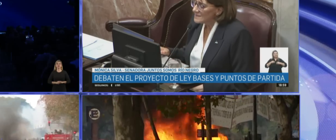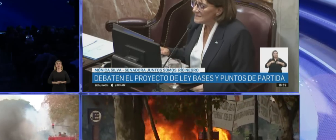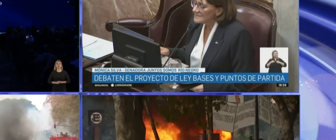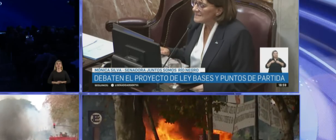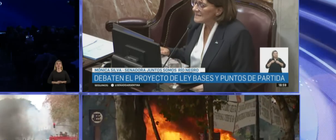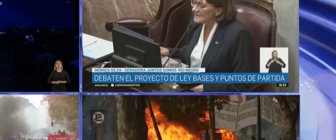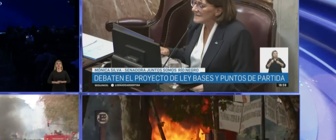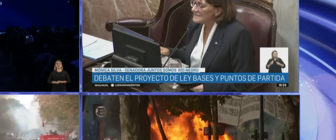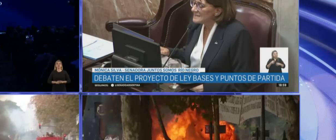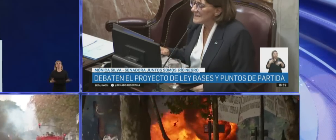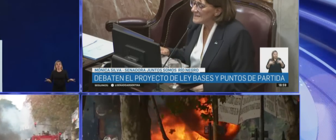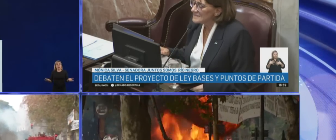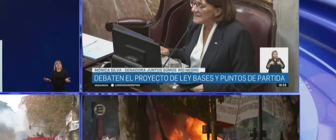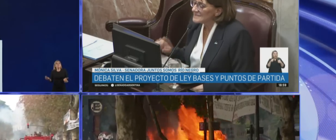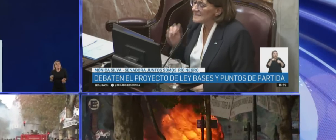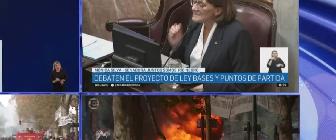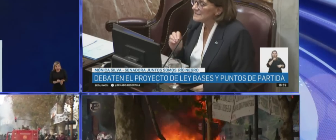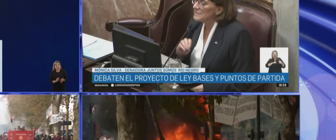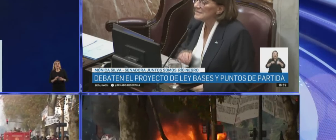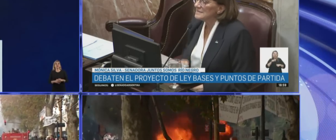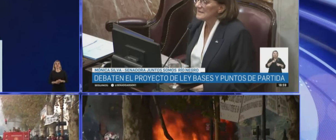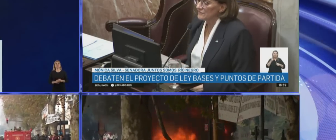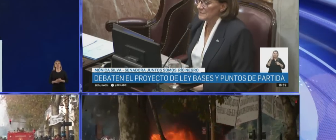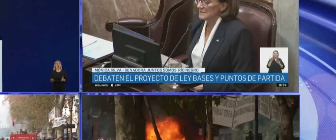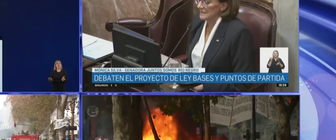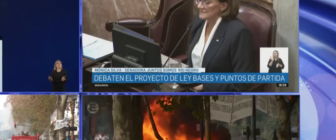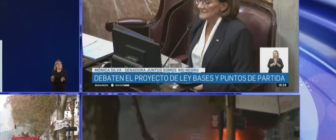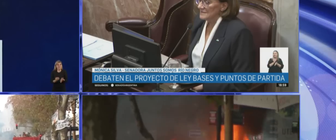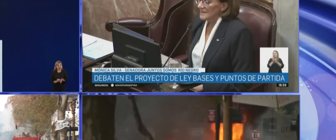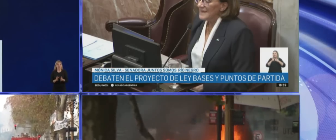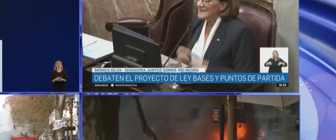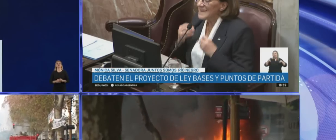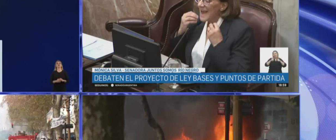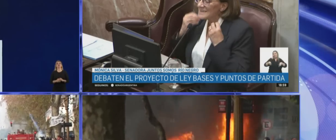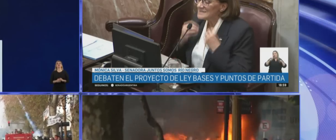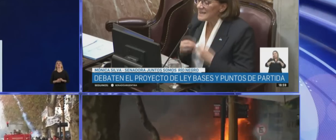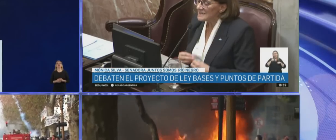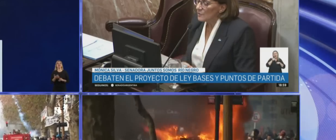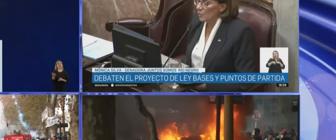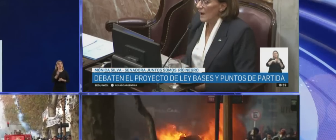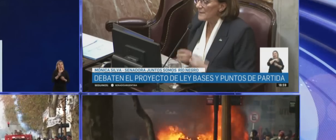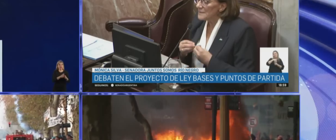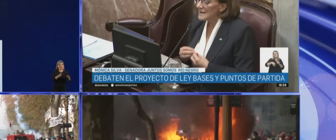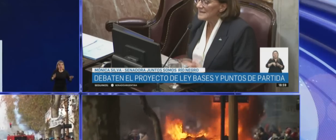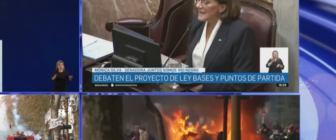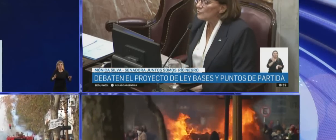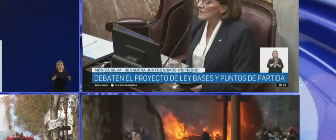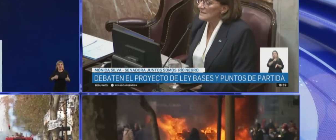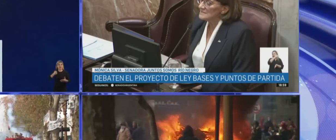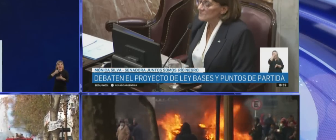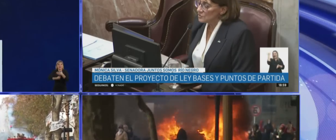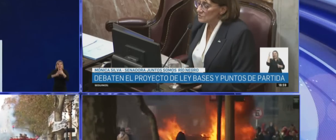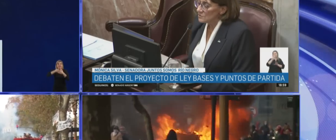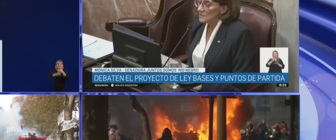Y como si esto fuera poco, hemos gobernado estos primeros 6 meses del año cuesta arriba, gestionando la